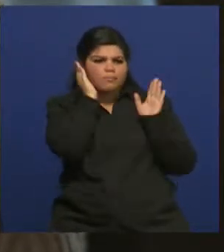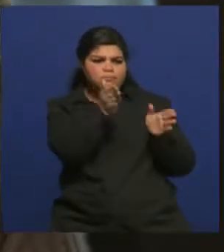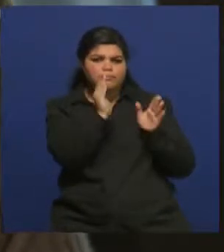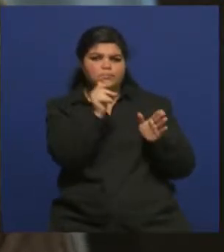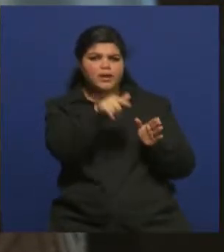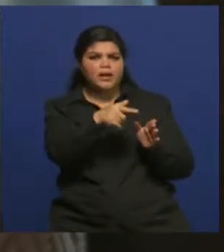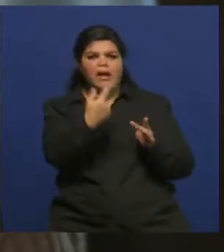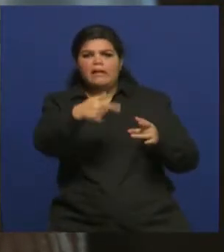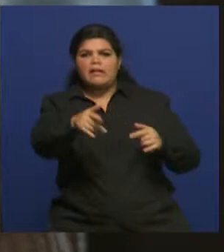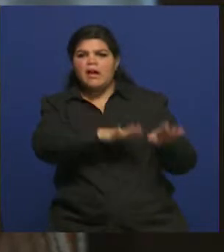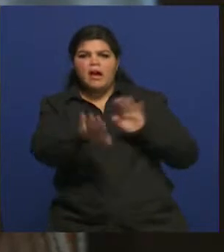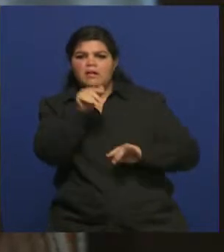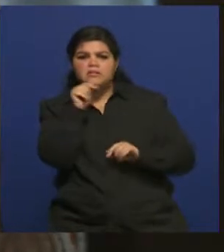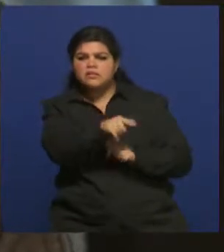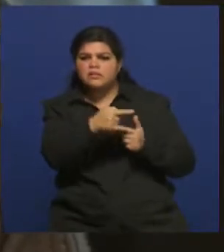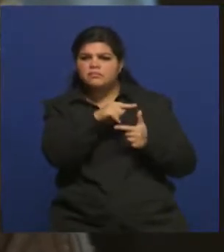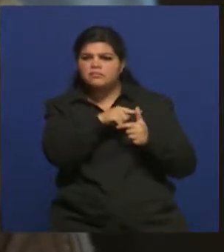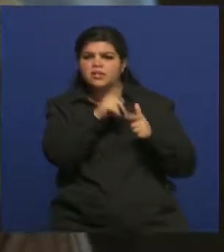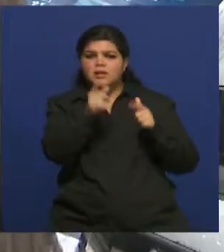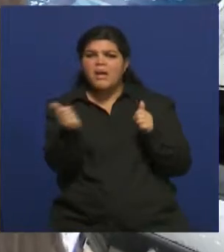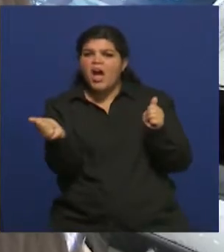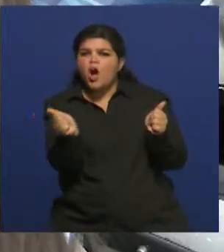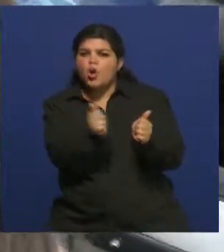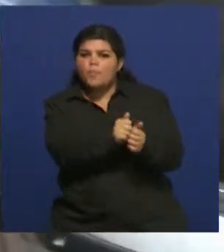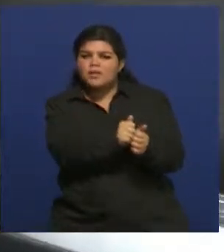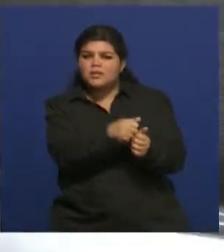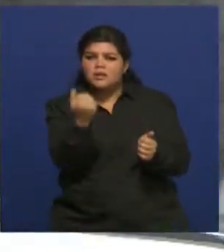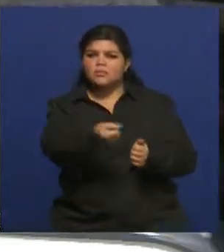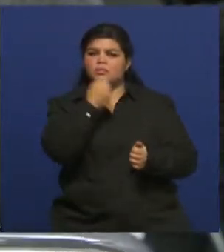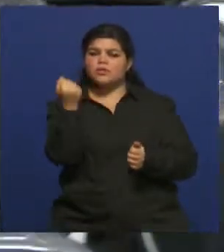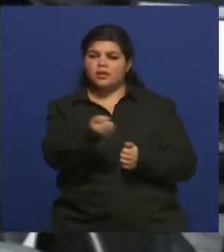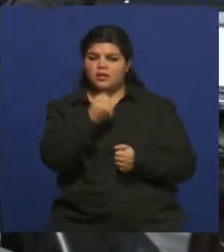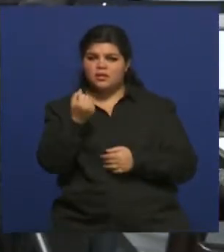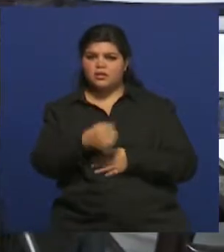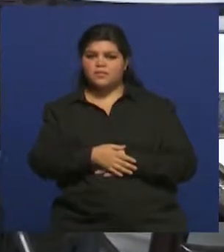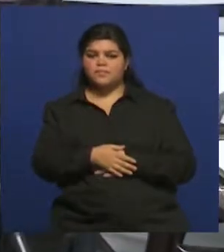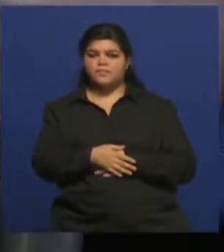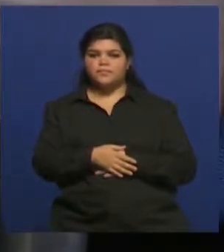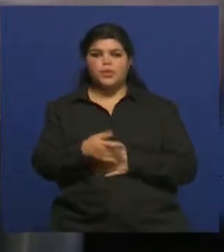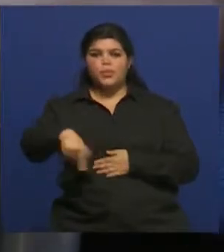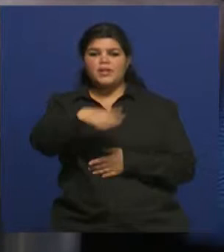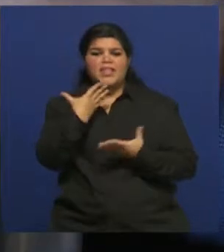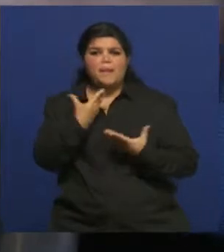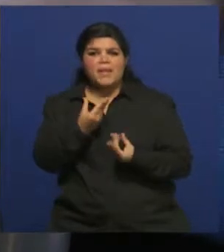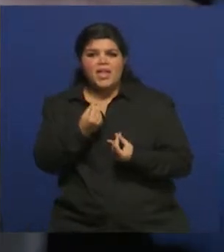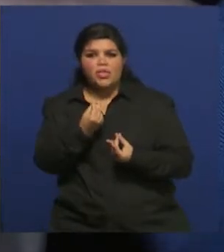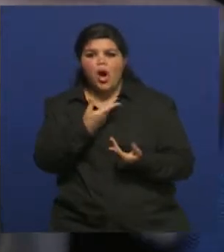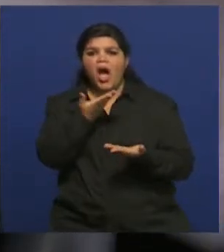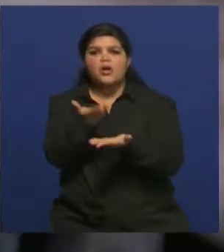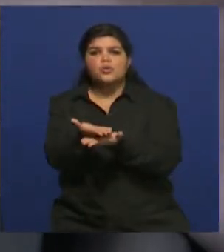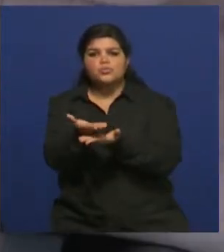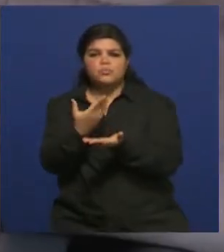Ver qué están haciendo, acompañarlos. Entonces, bueno, no tengan miedo de golpear cualquier puerta.